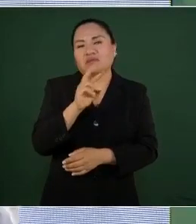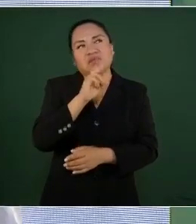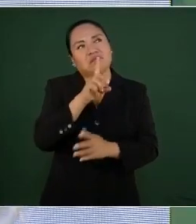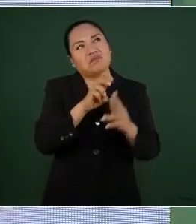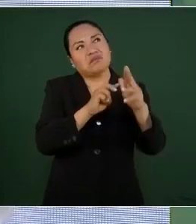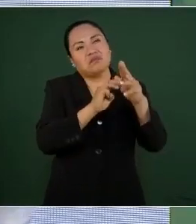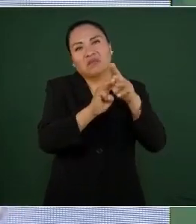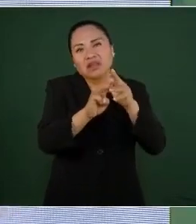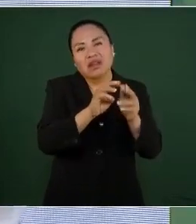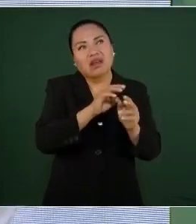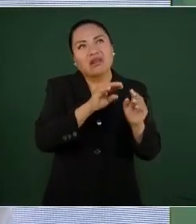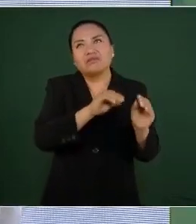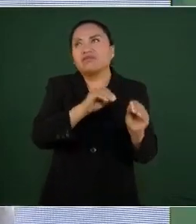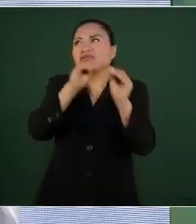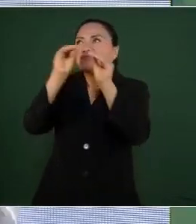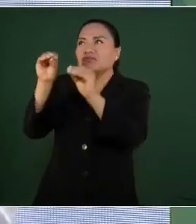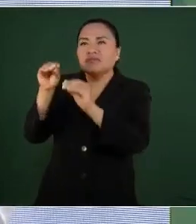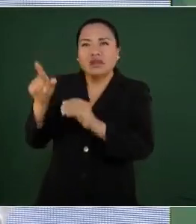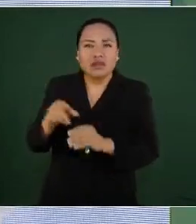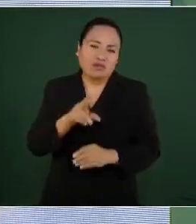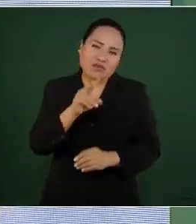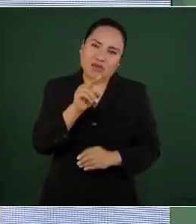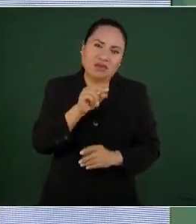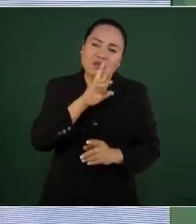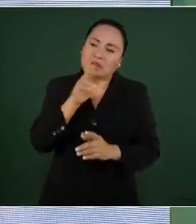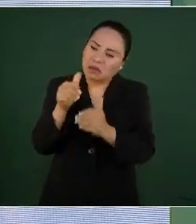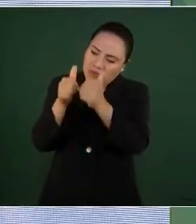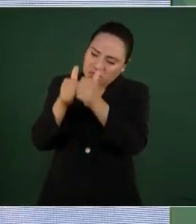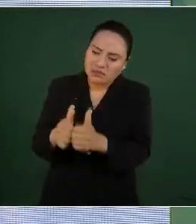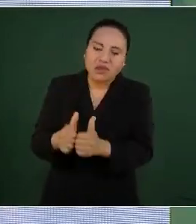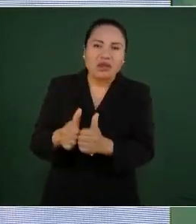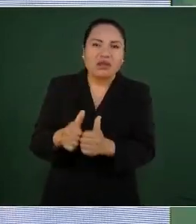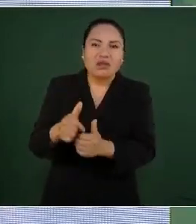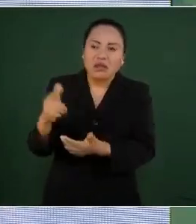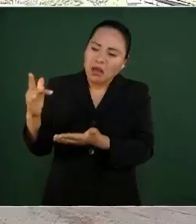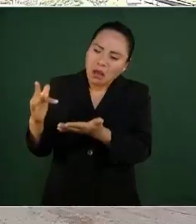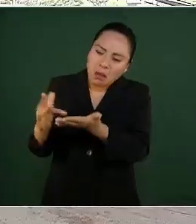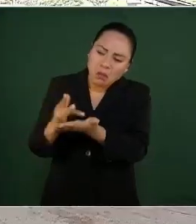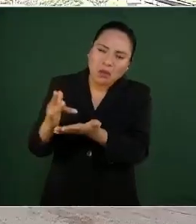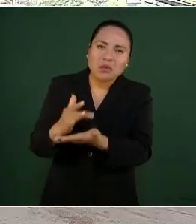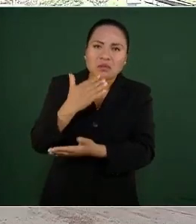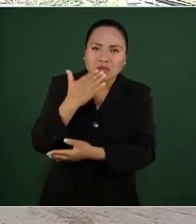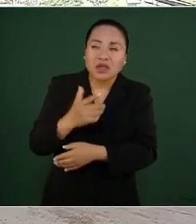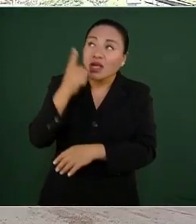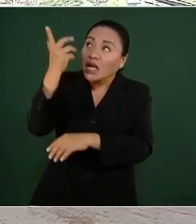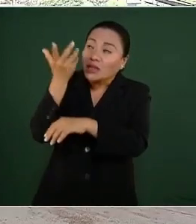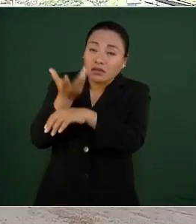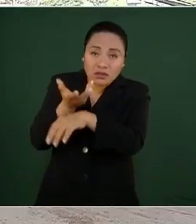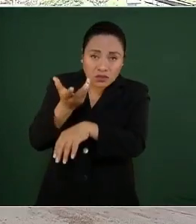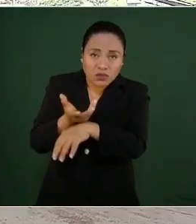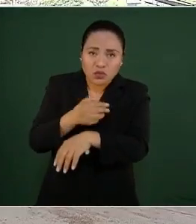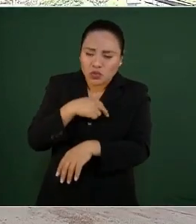Entonces, los hemos estado convenciendo a los del gobierno de Estados Unidos que esta es